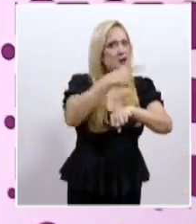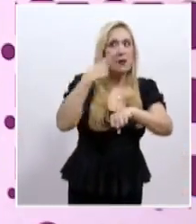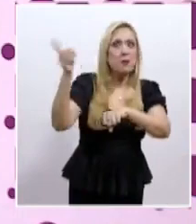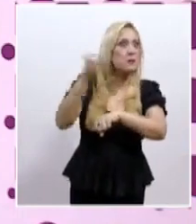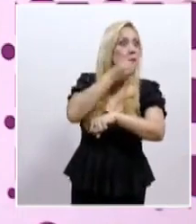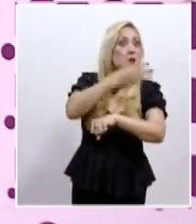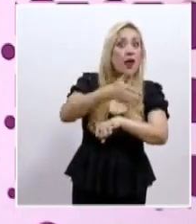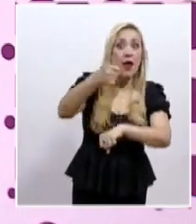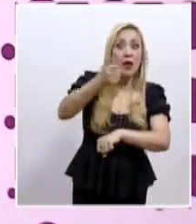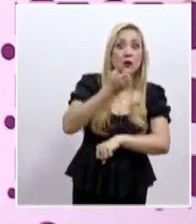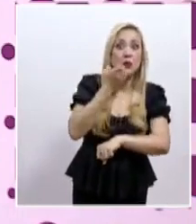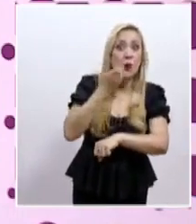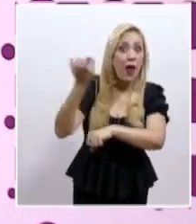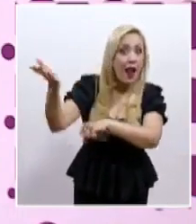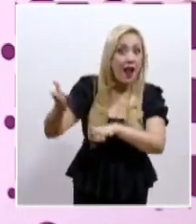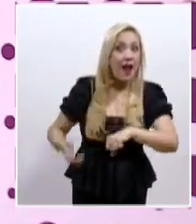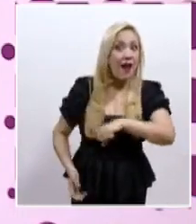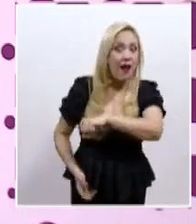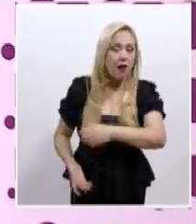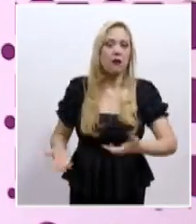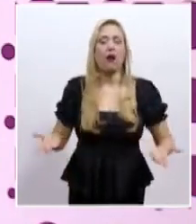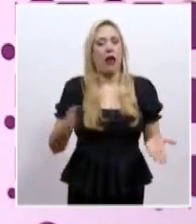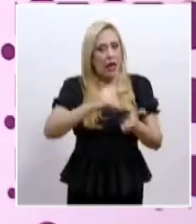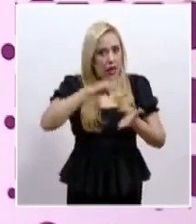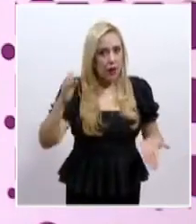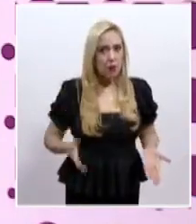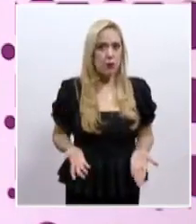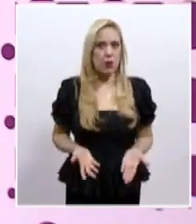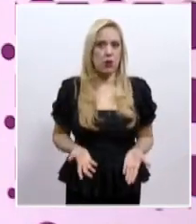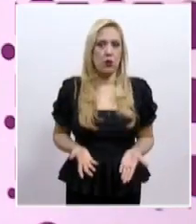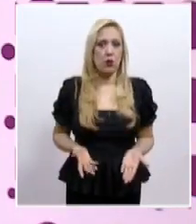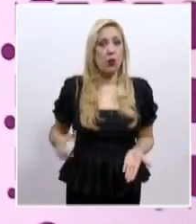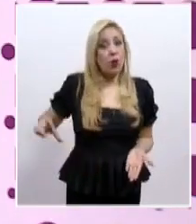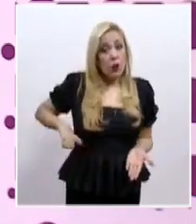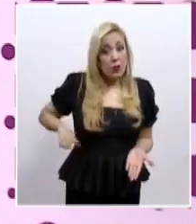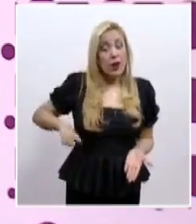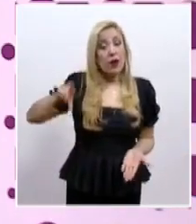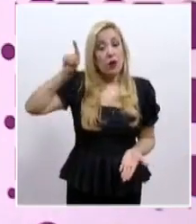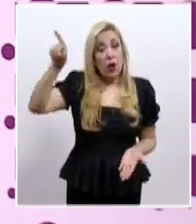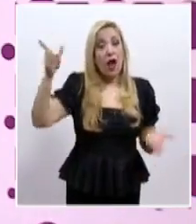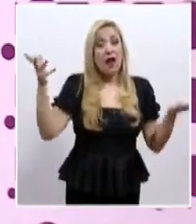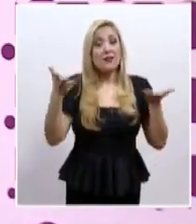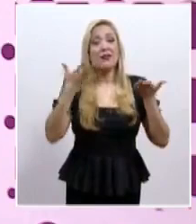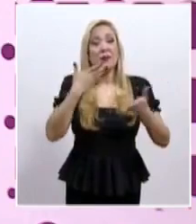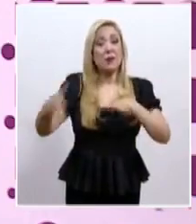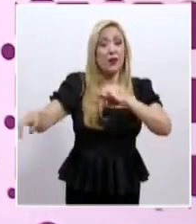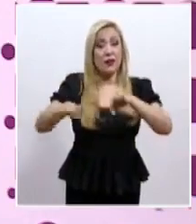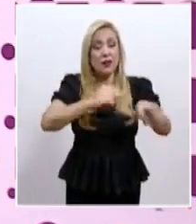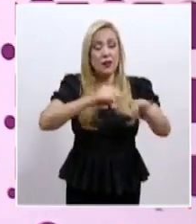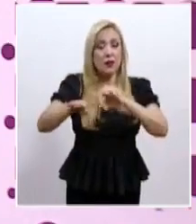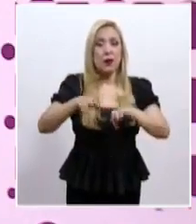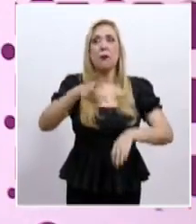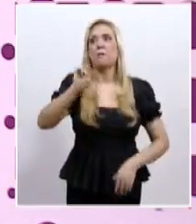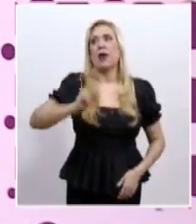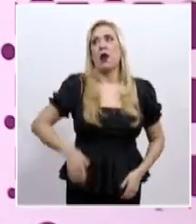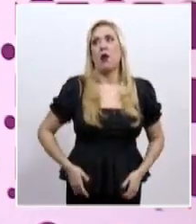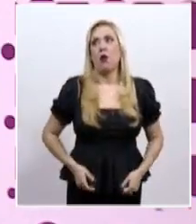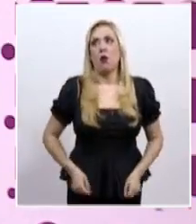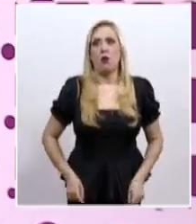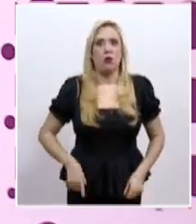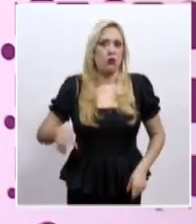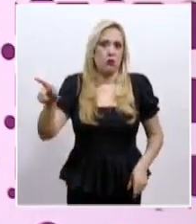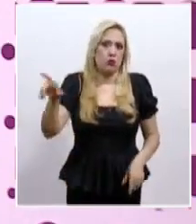es una buena escuela. Entonces, el Estado haciendo su papel dentro de las limitaciones y entendiendo que no tiene